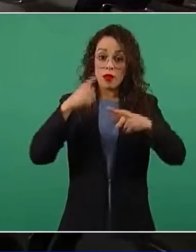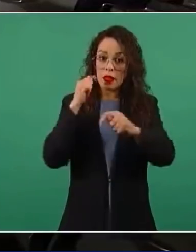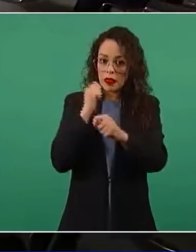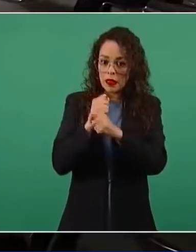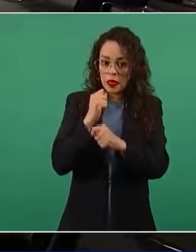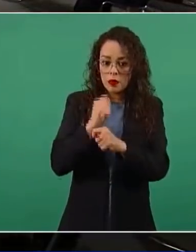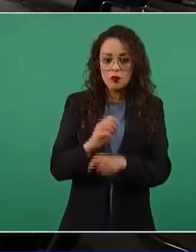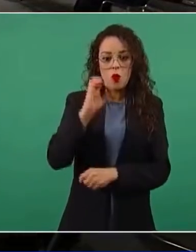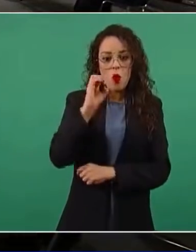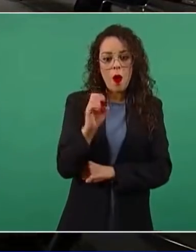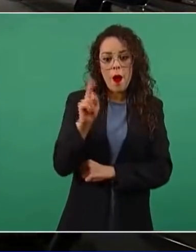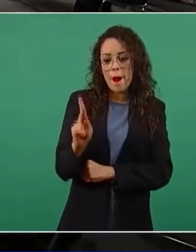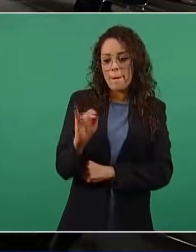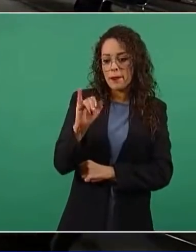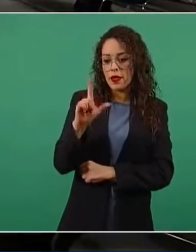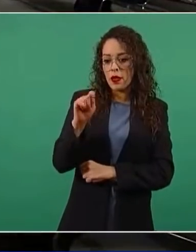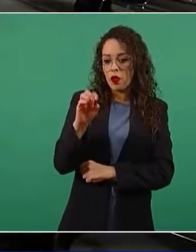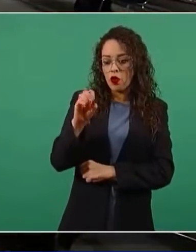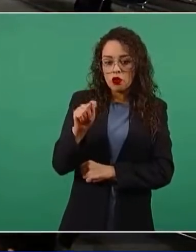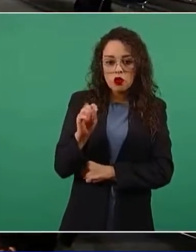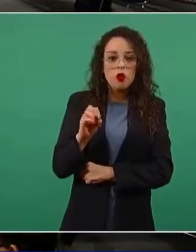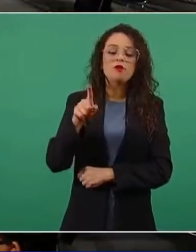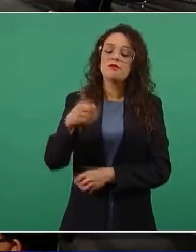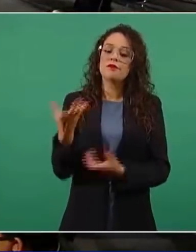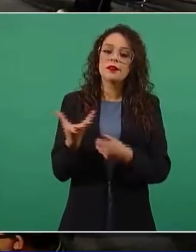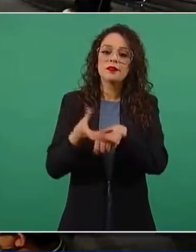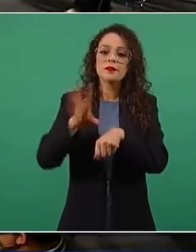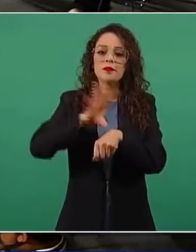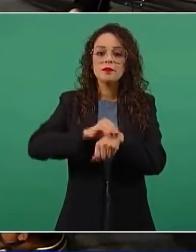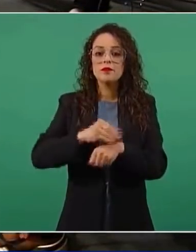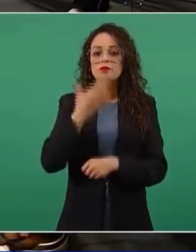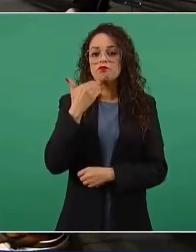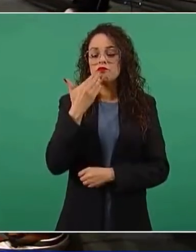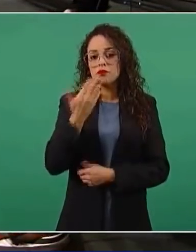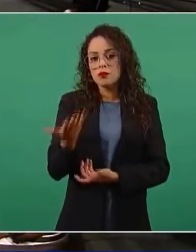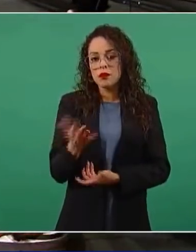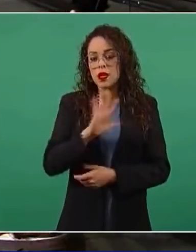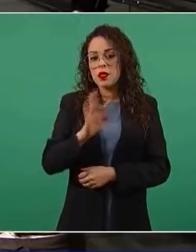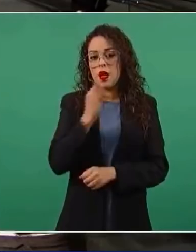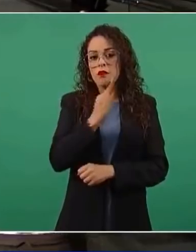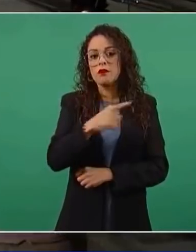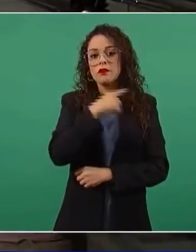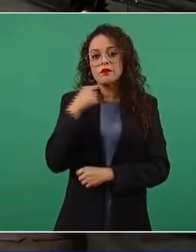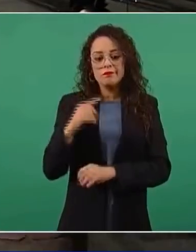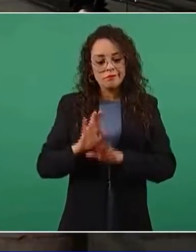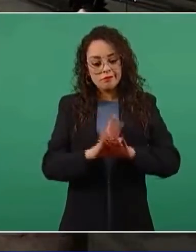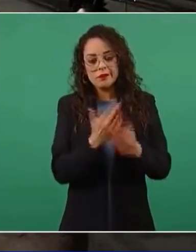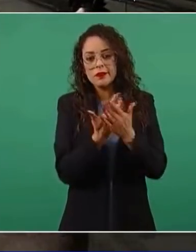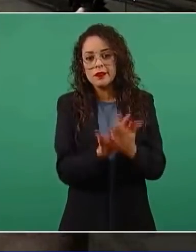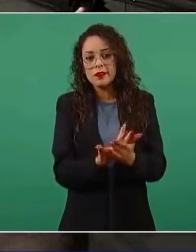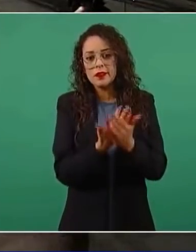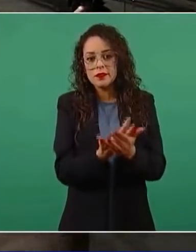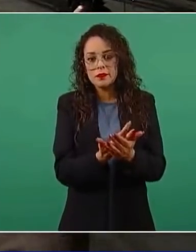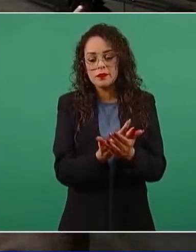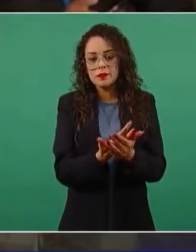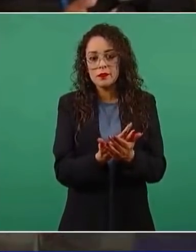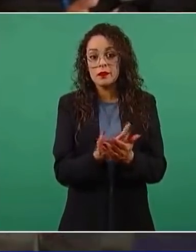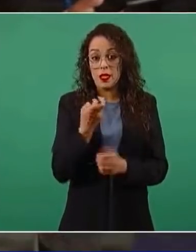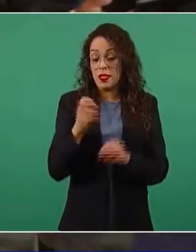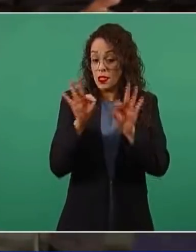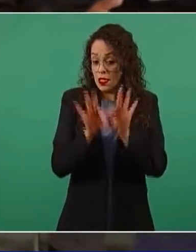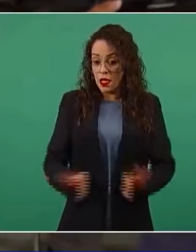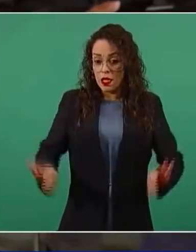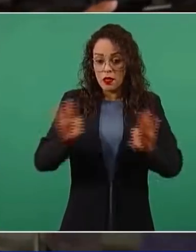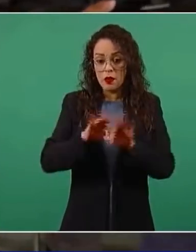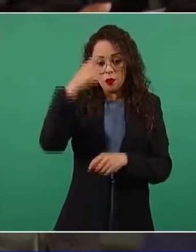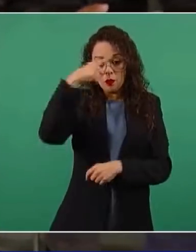pilotos que tienen rezagado su permiso y rezagado su licencia. Entonces, este tema puede servir o es vital, digamos, para reactivar también